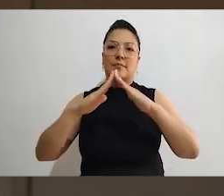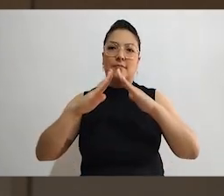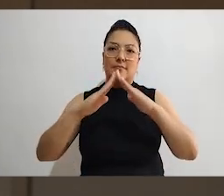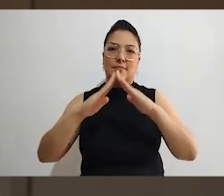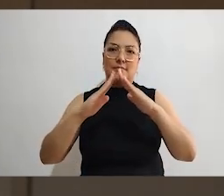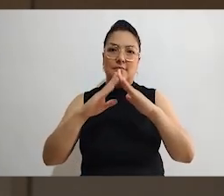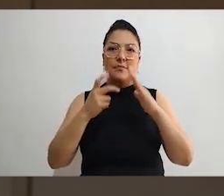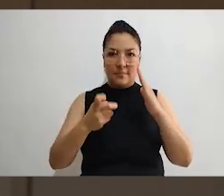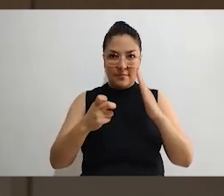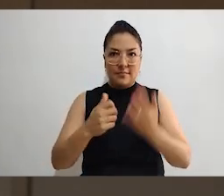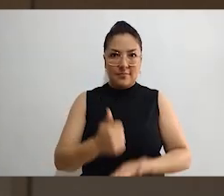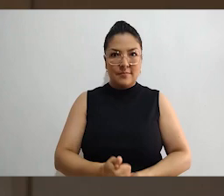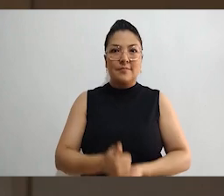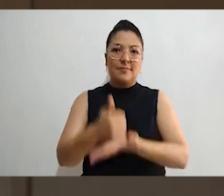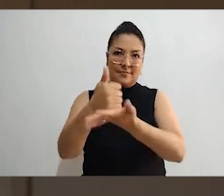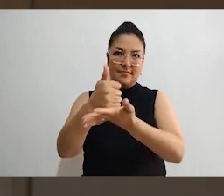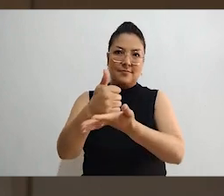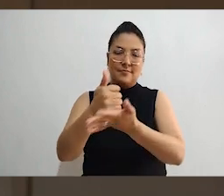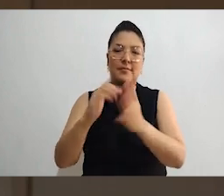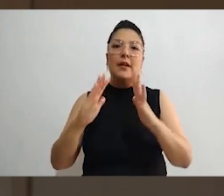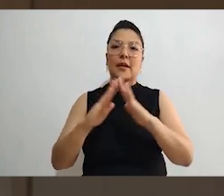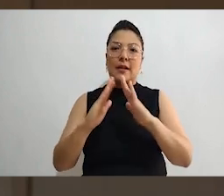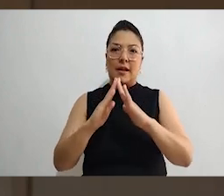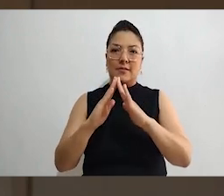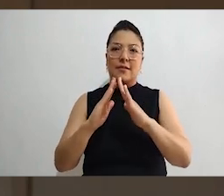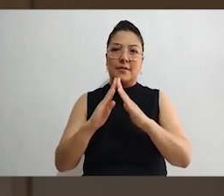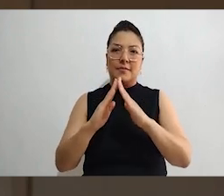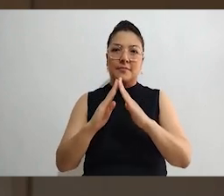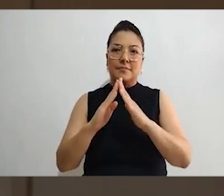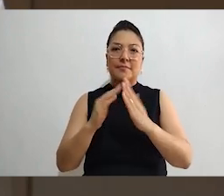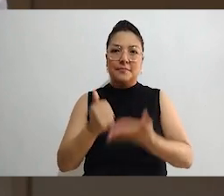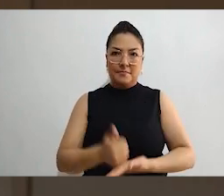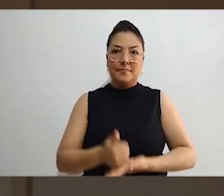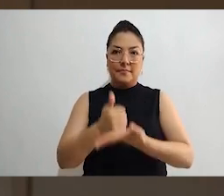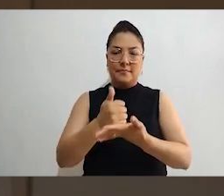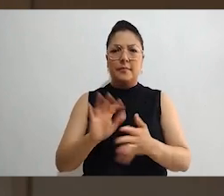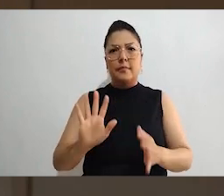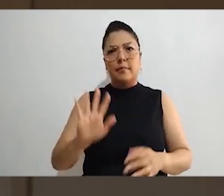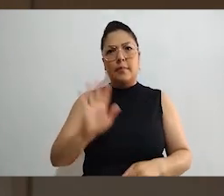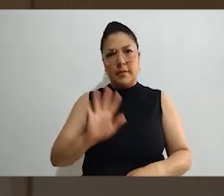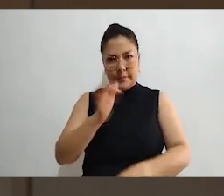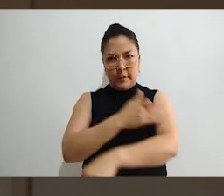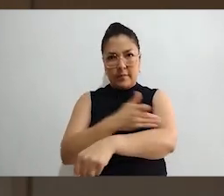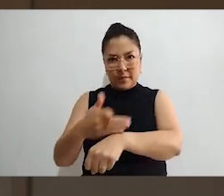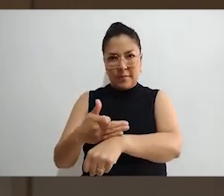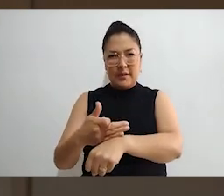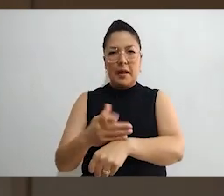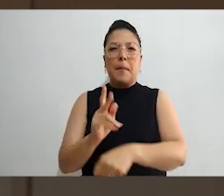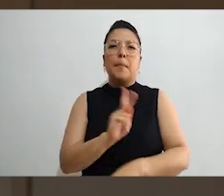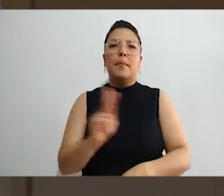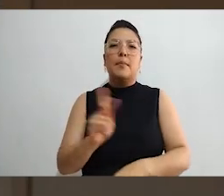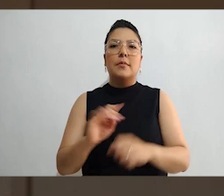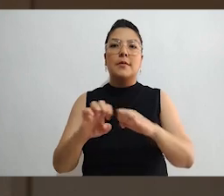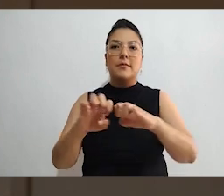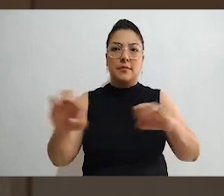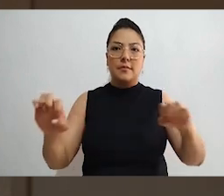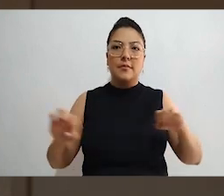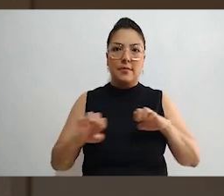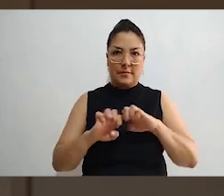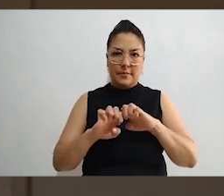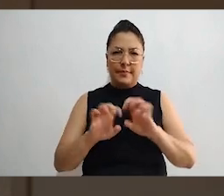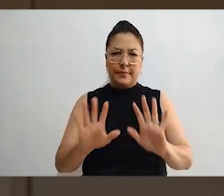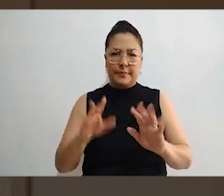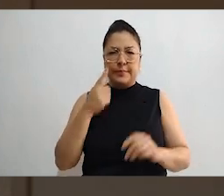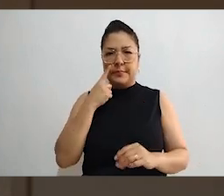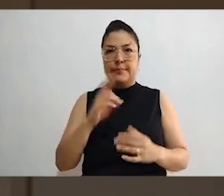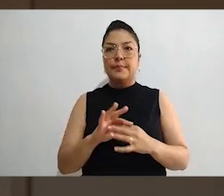las tareas del hogar es fundamental, porque es un trabajo en equipo. Una familia es un equipo. De hecho, la familia, para algunos